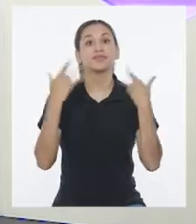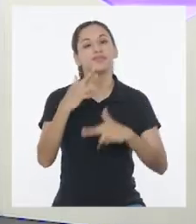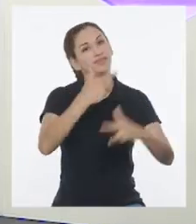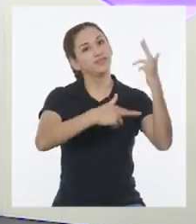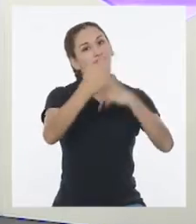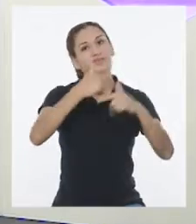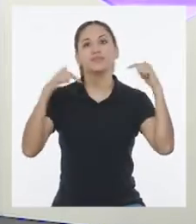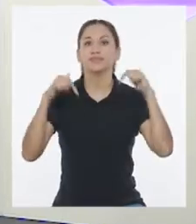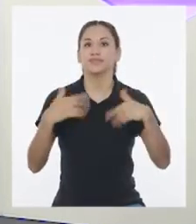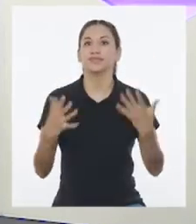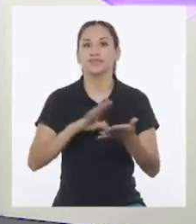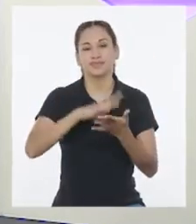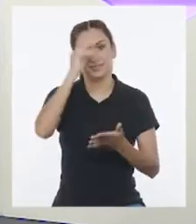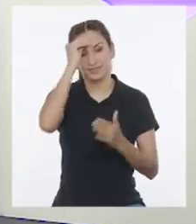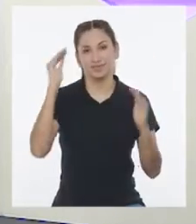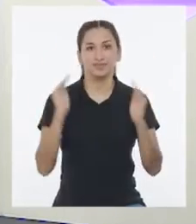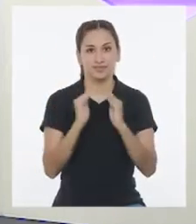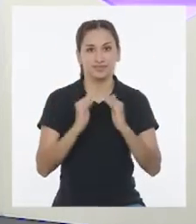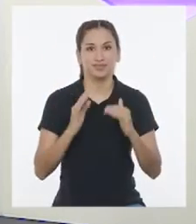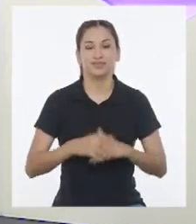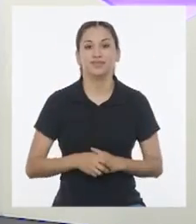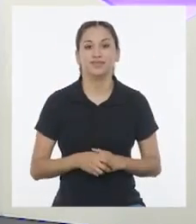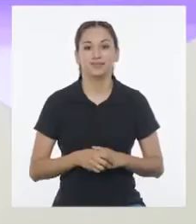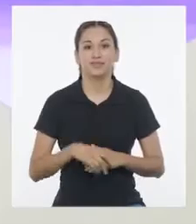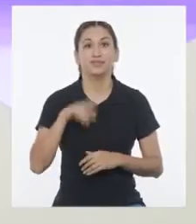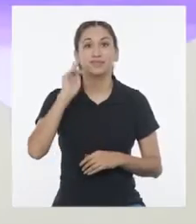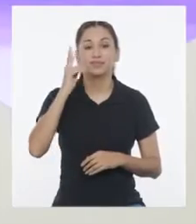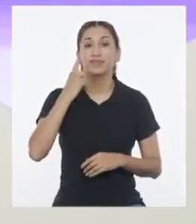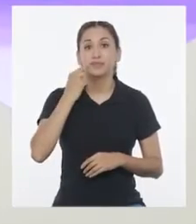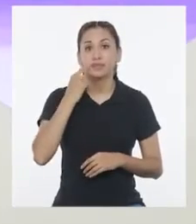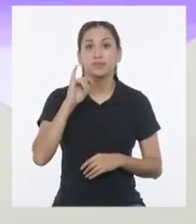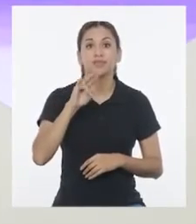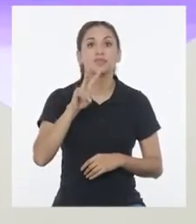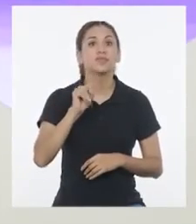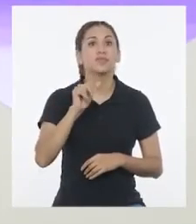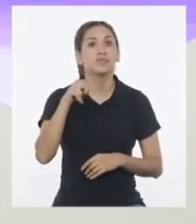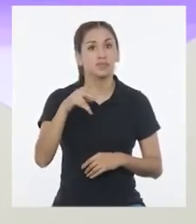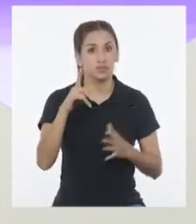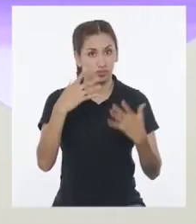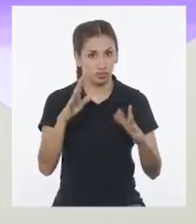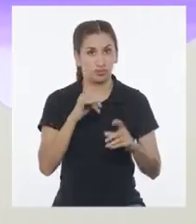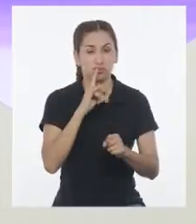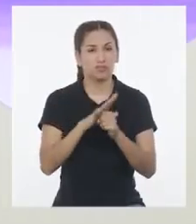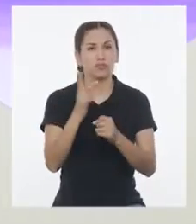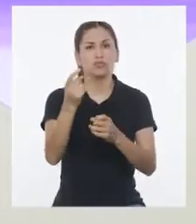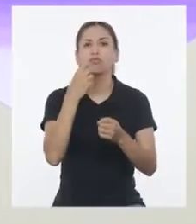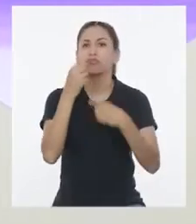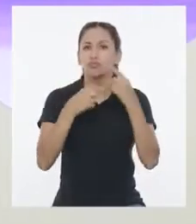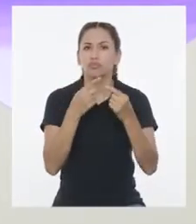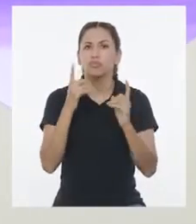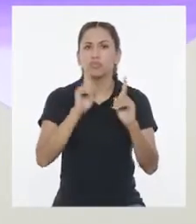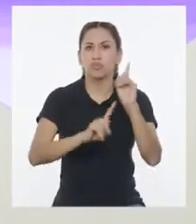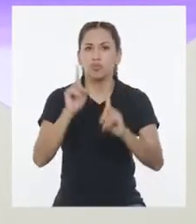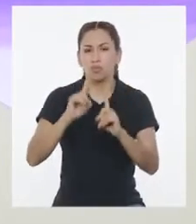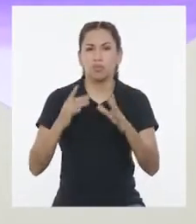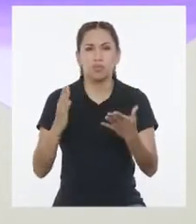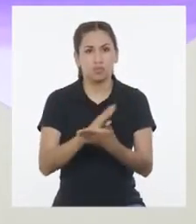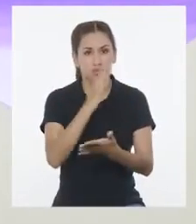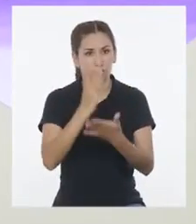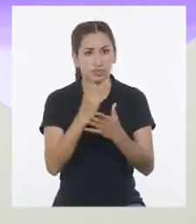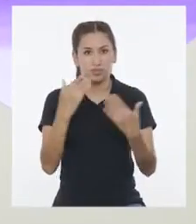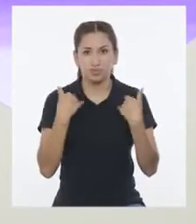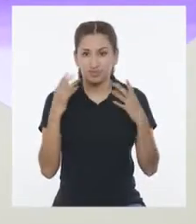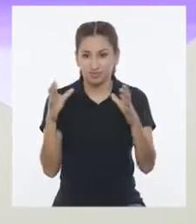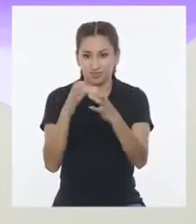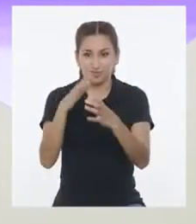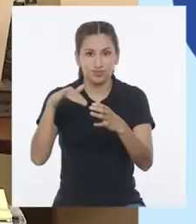Ya estamos de vuelta en ¡Aprendo en casa! Profesor Iván, prometió contarnos algunos delitos frente a los cuales intervienen las